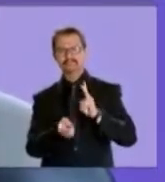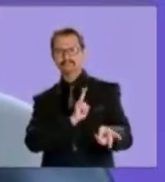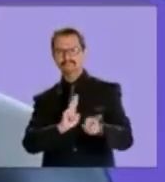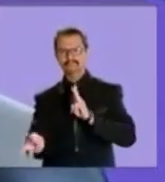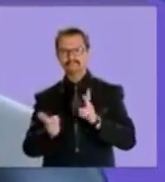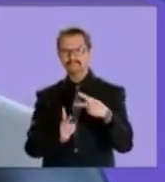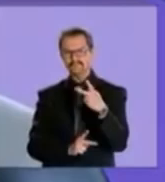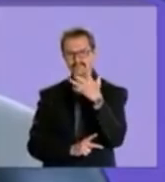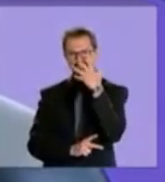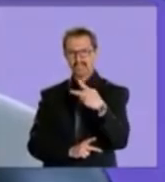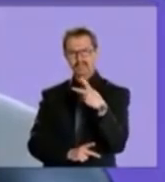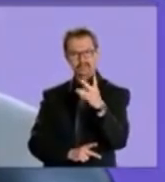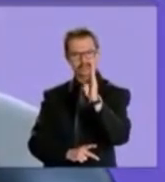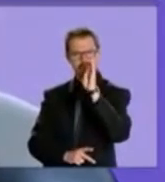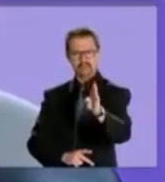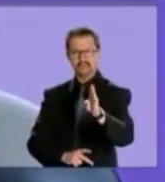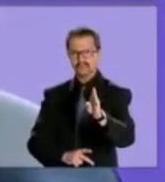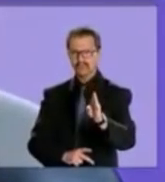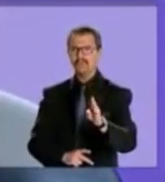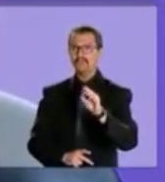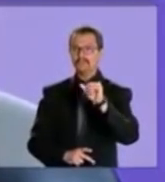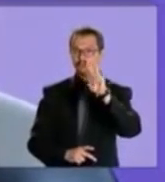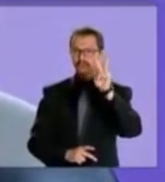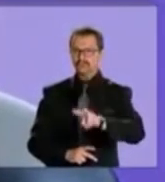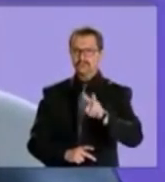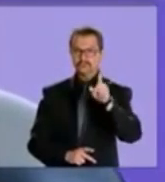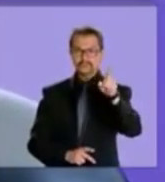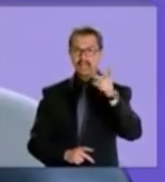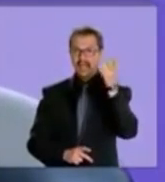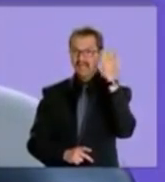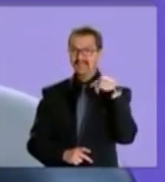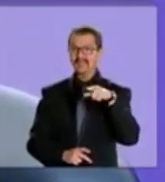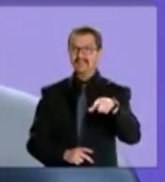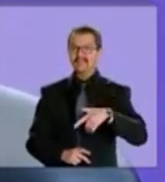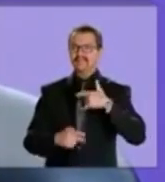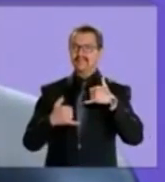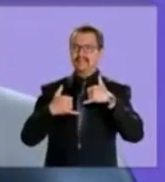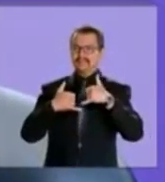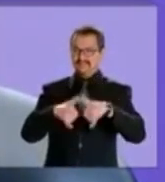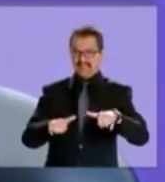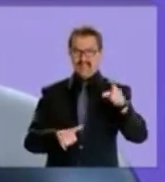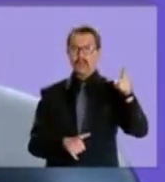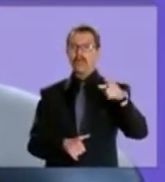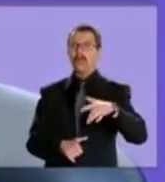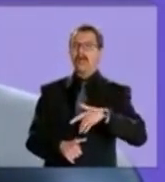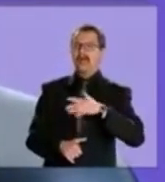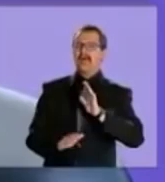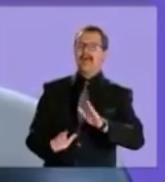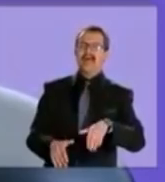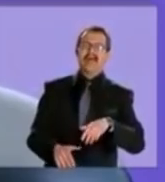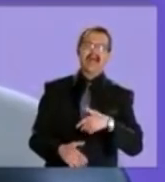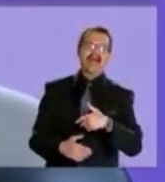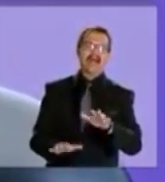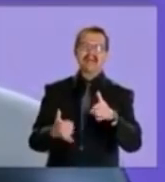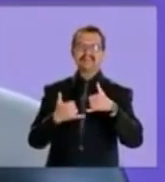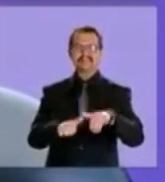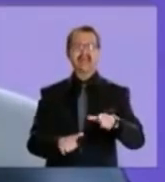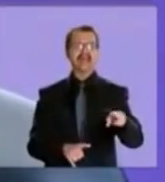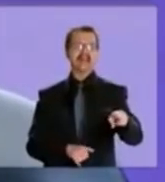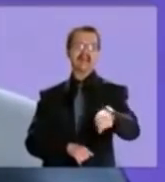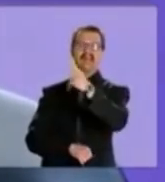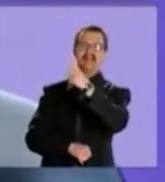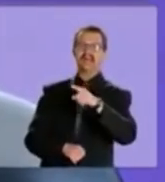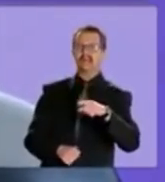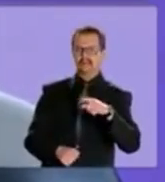respondido nos mandó al yerno y nosotros le mandamos un enviado yo me lo voy a poner enfrente obviamente hablar a